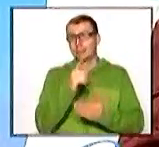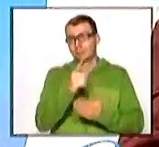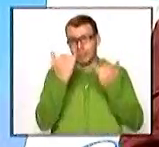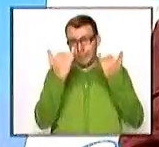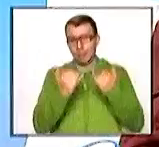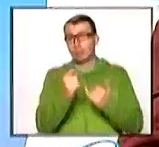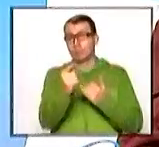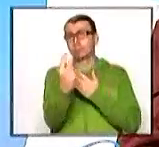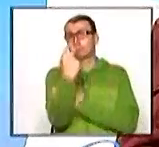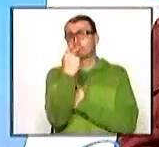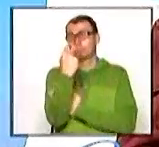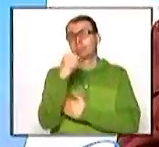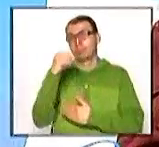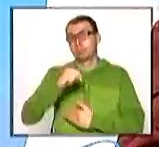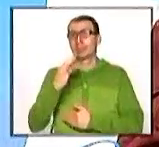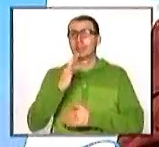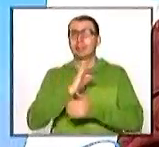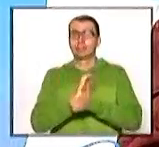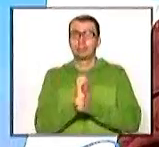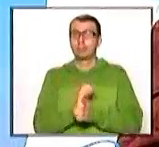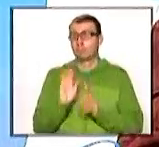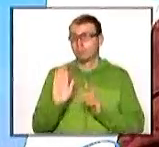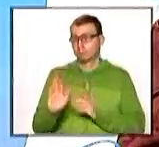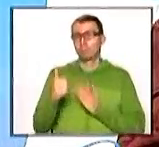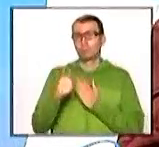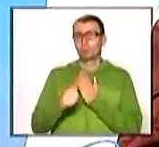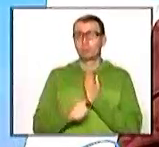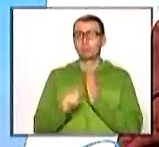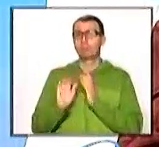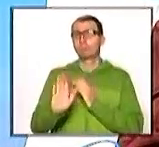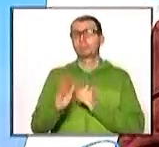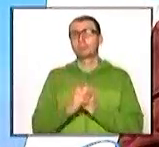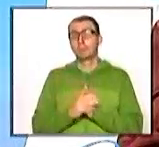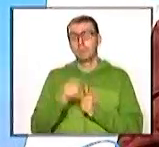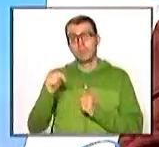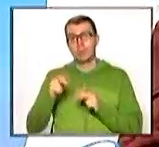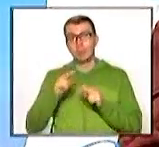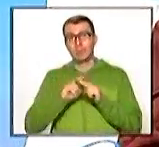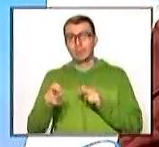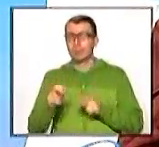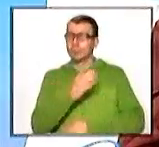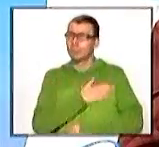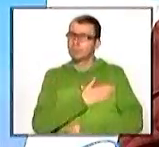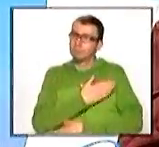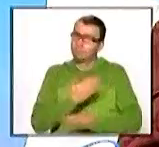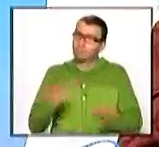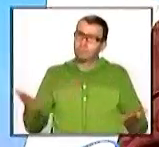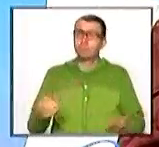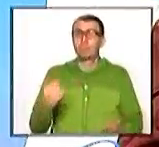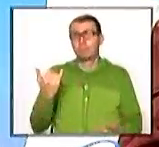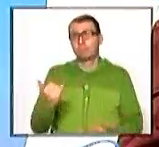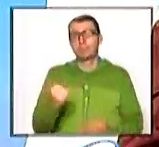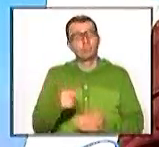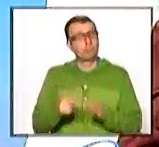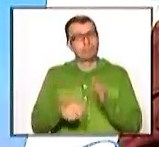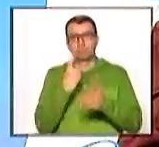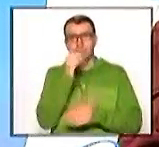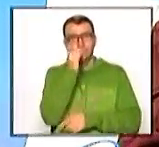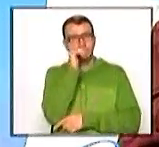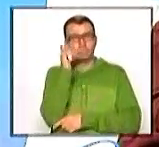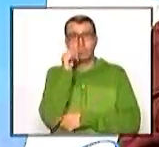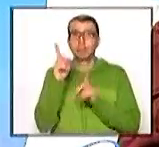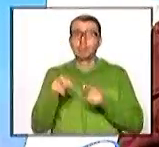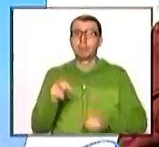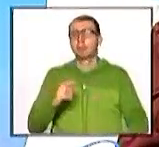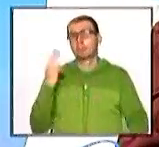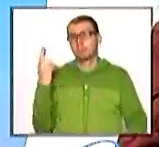nuestro canal y desde luego de nuestro programa Conexión Vital. Desde Manizales un saludo muy especial hoy en directo y en repetición también,